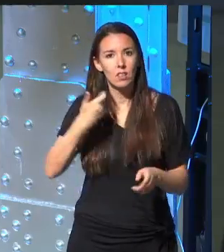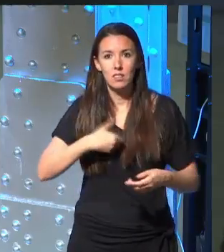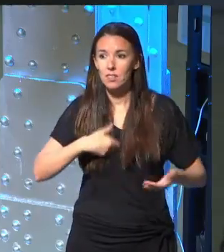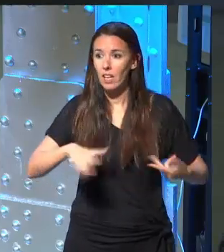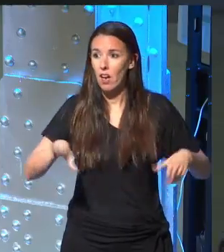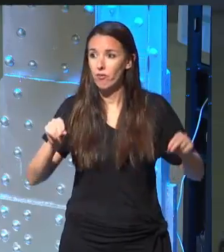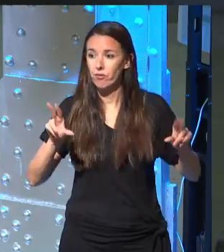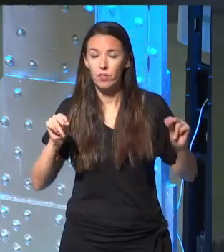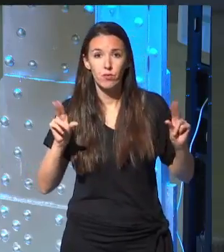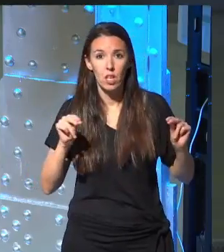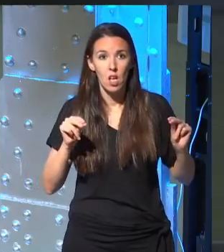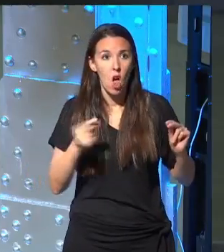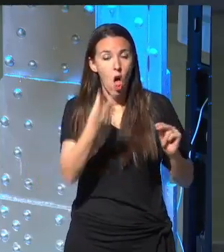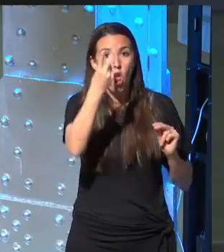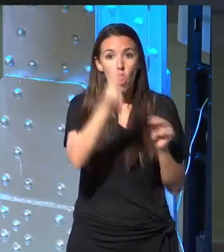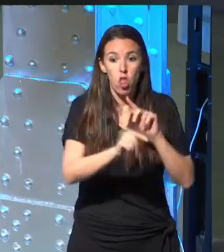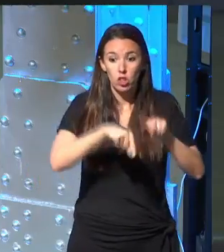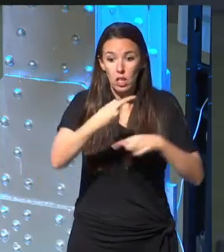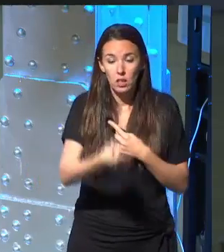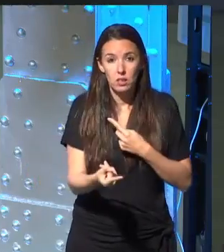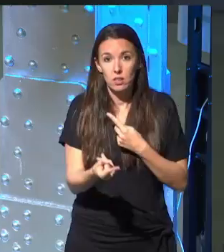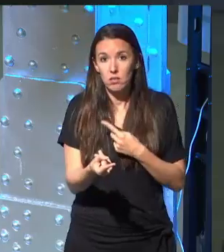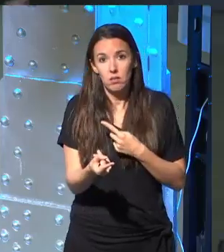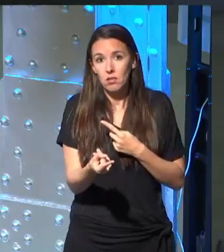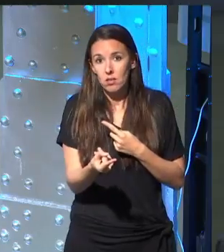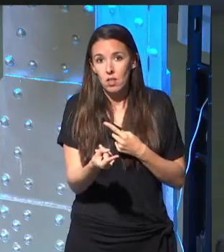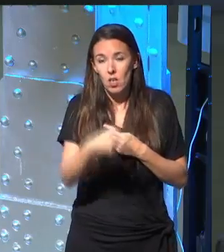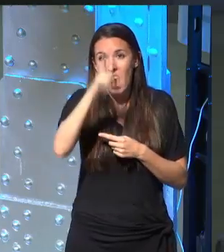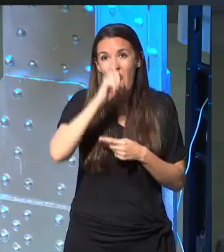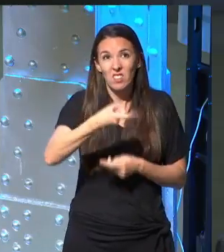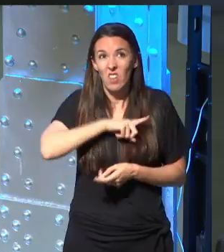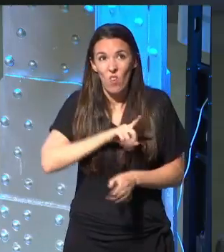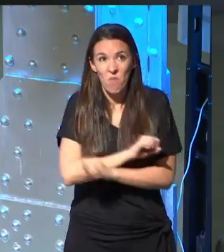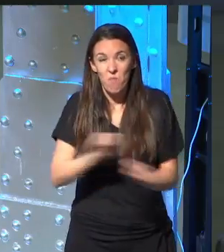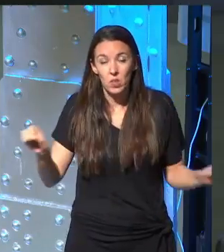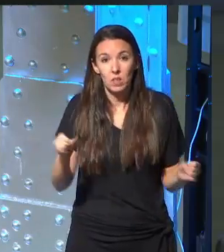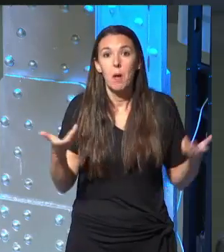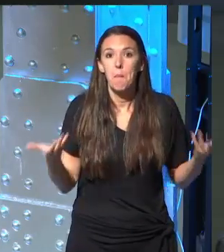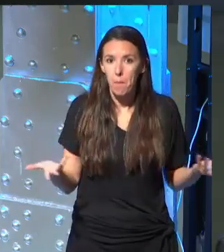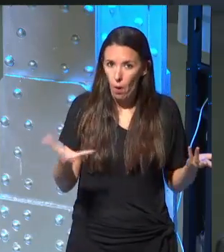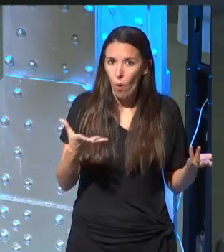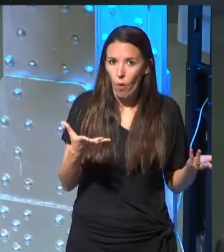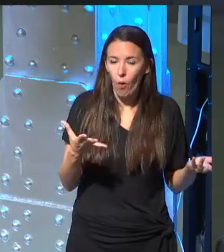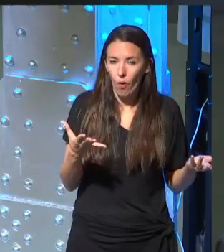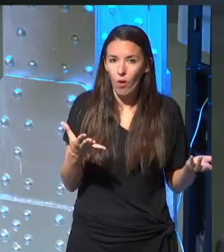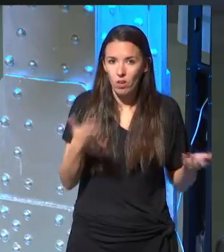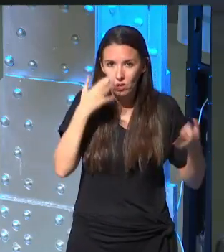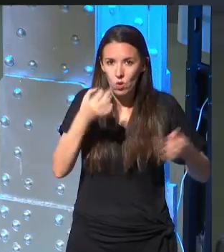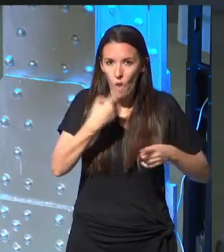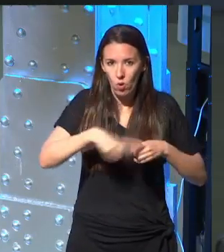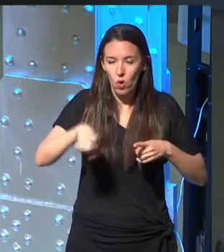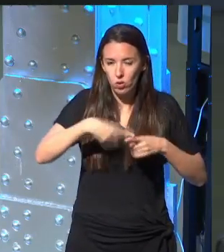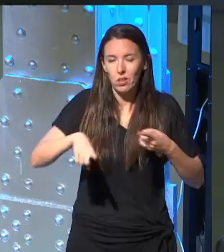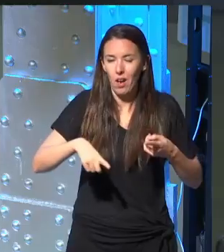que esto ha acabado y que dentro de dos días no, como que nadie se acordará de mí, pero os puedo asegurar que están pasando